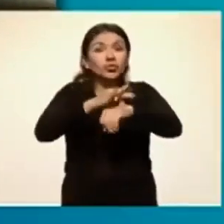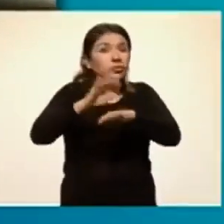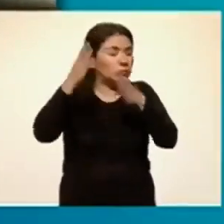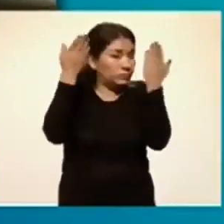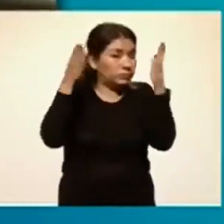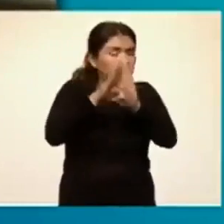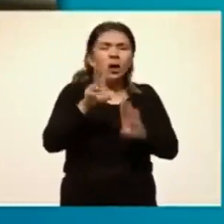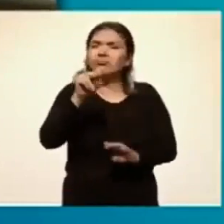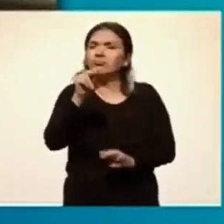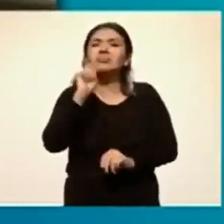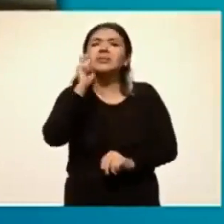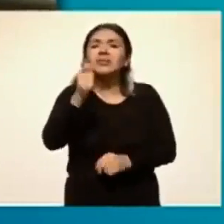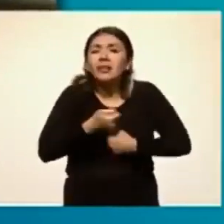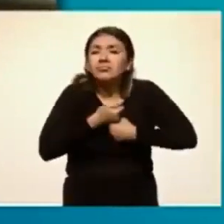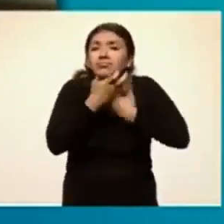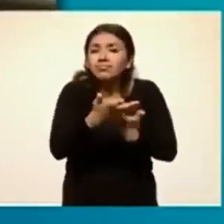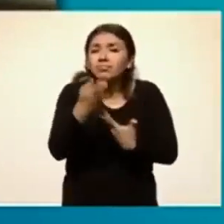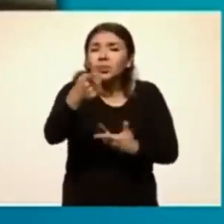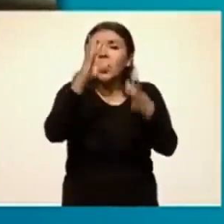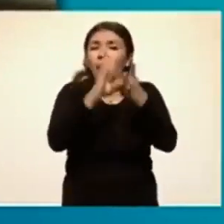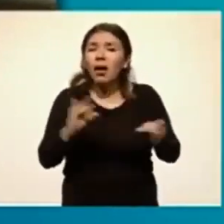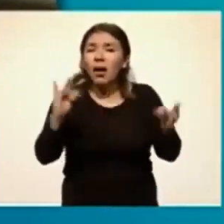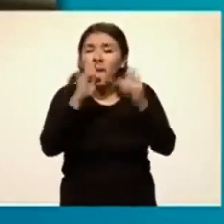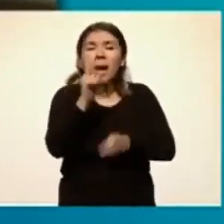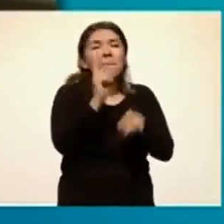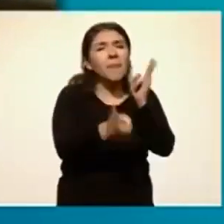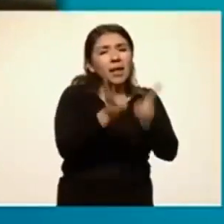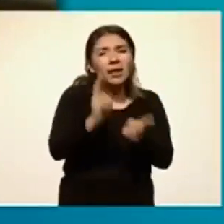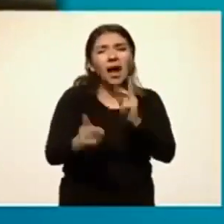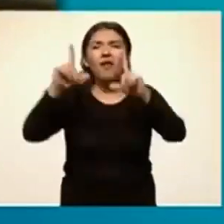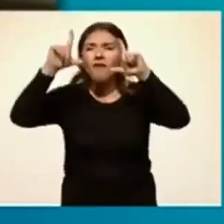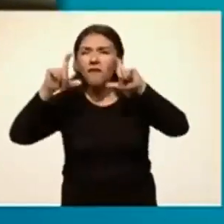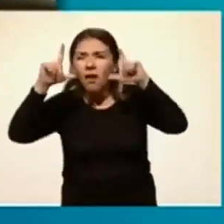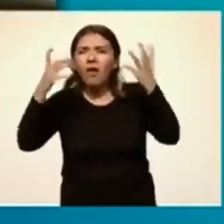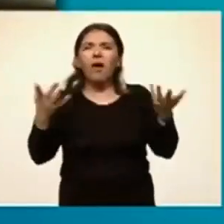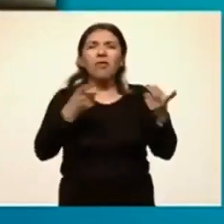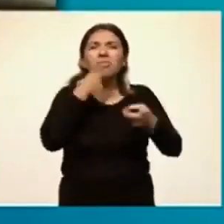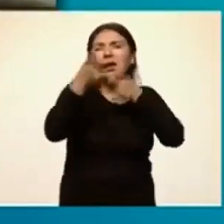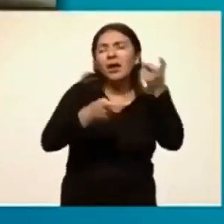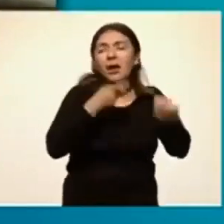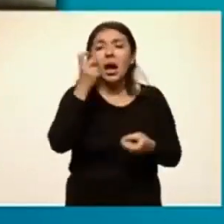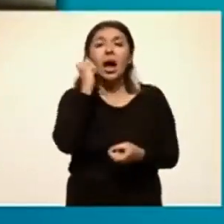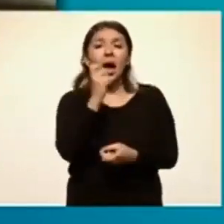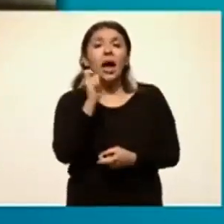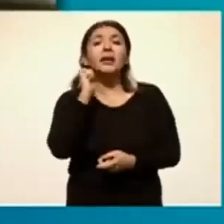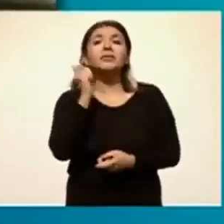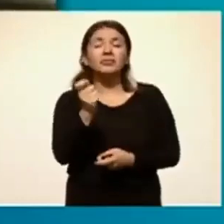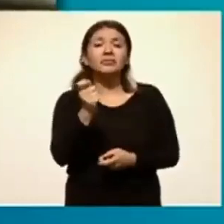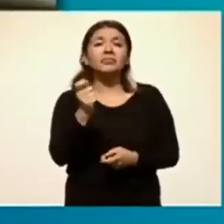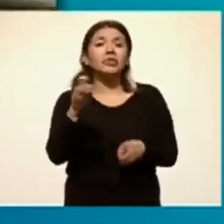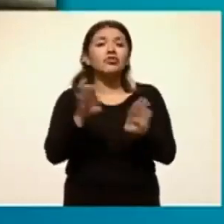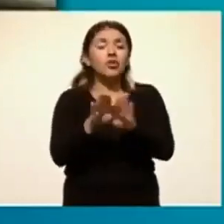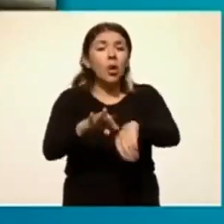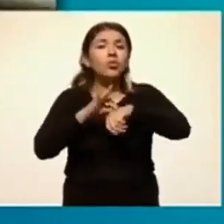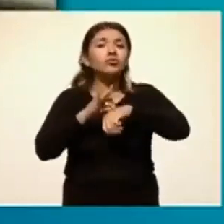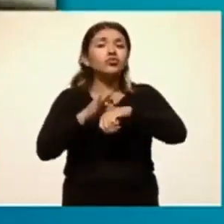quiere decir, expresar, contar, platicar, fotografiar, decir, es un realismo que no es